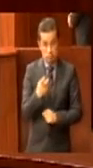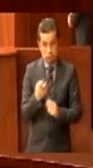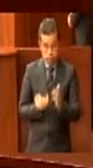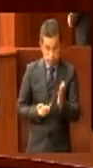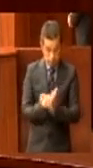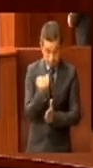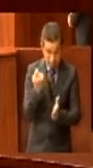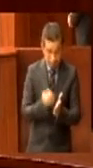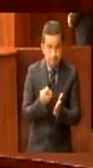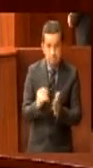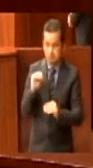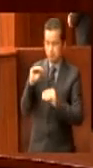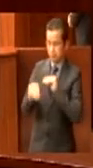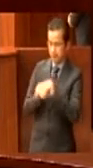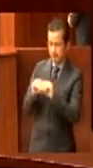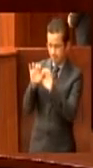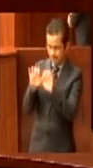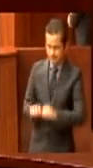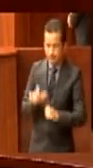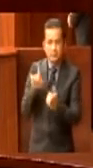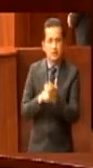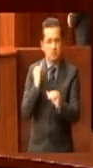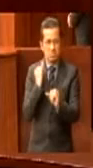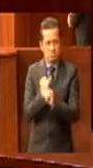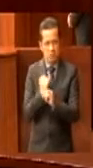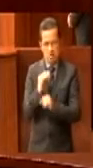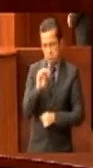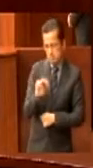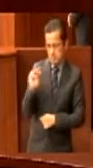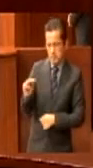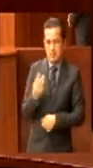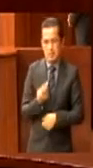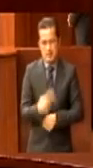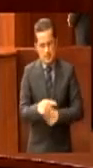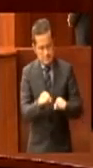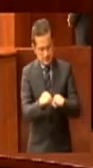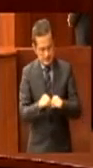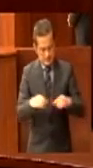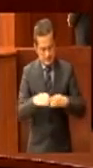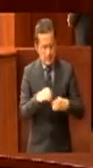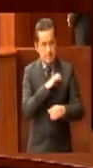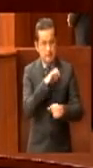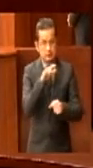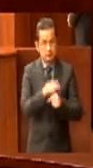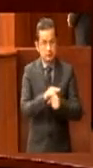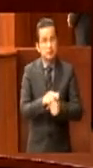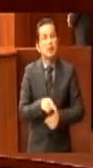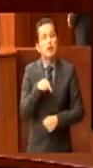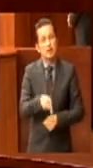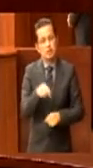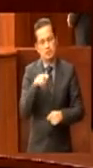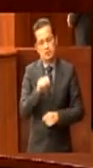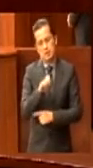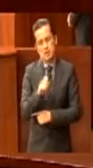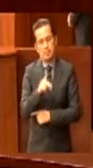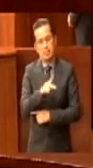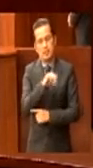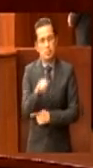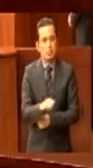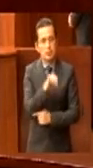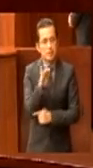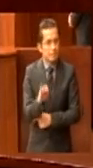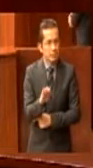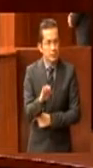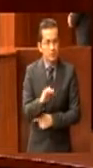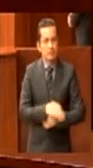resolución en la página de internet de esta sala regional especializada del tribunal electoral del poder